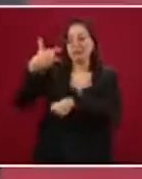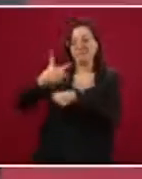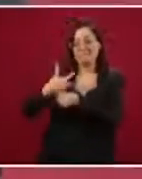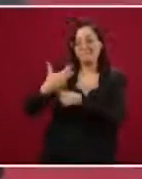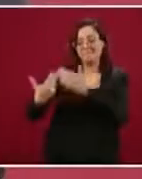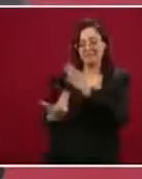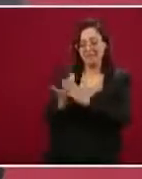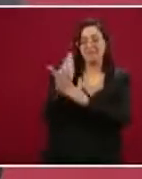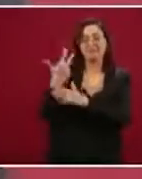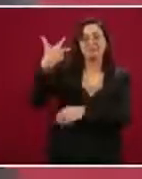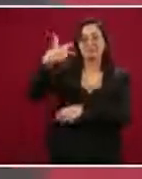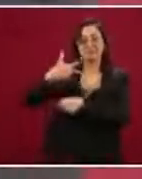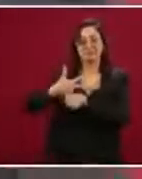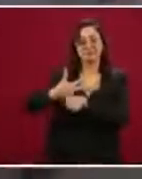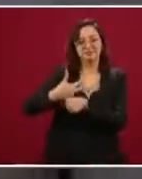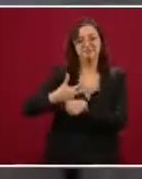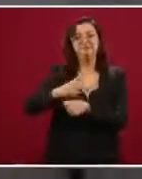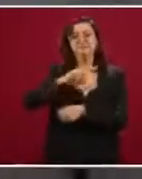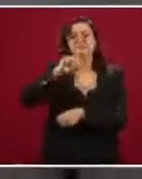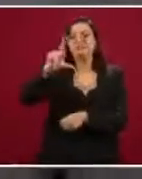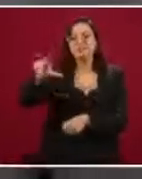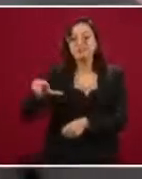filtro